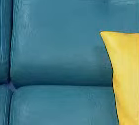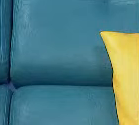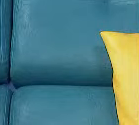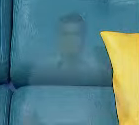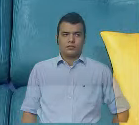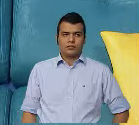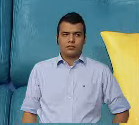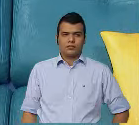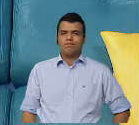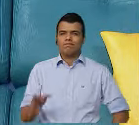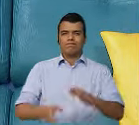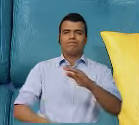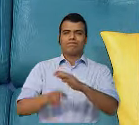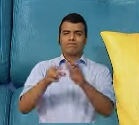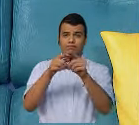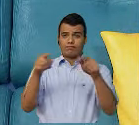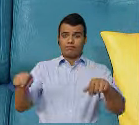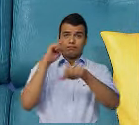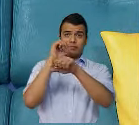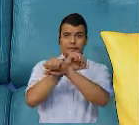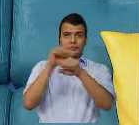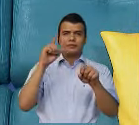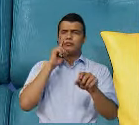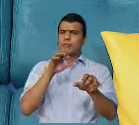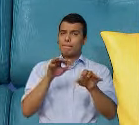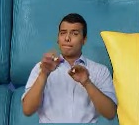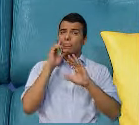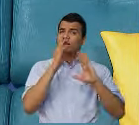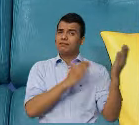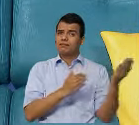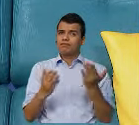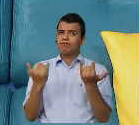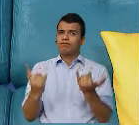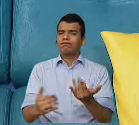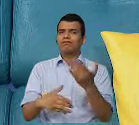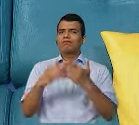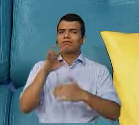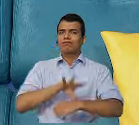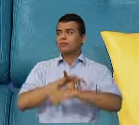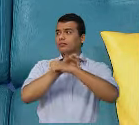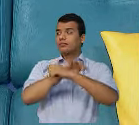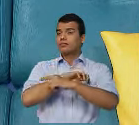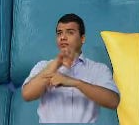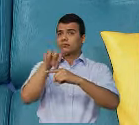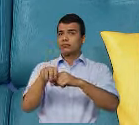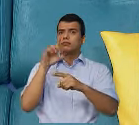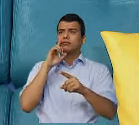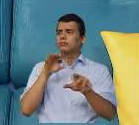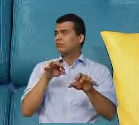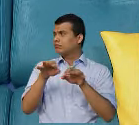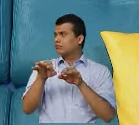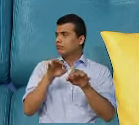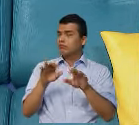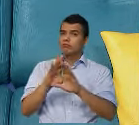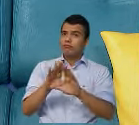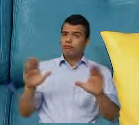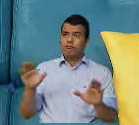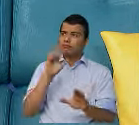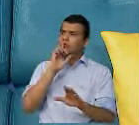seguimos con más aquí en nuestro Amaneciendo, y es momento de abrir las puertas de este consultorio médico para que ustedes formulen todas